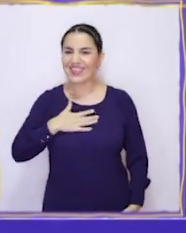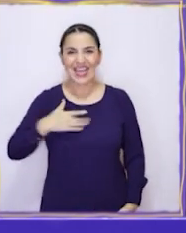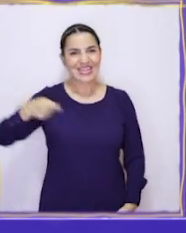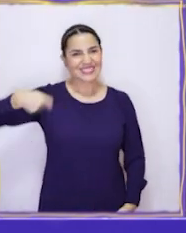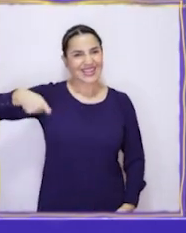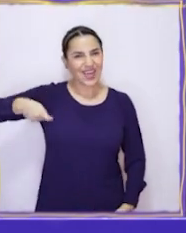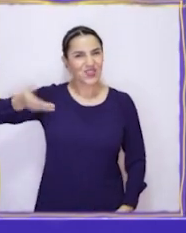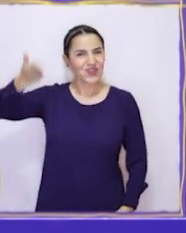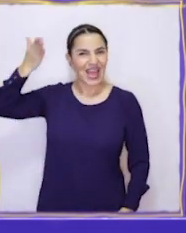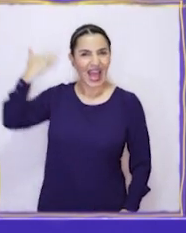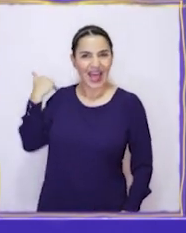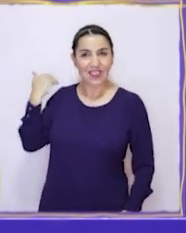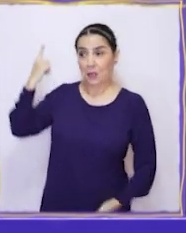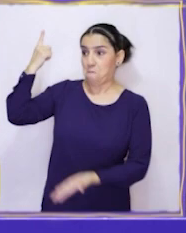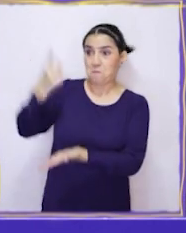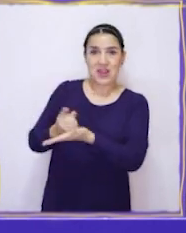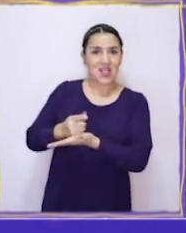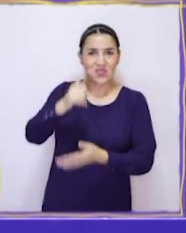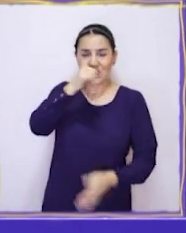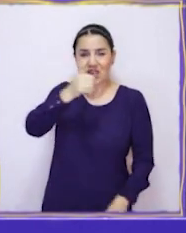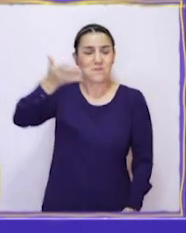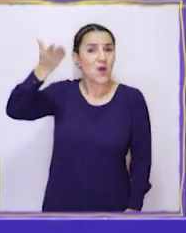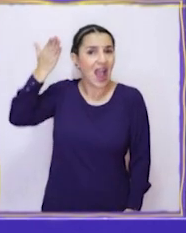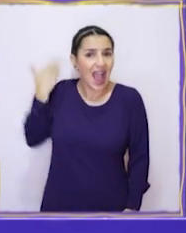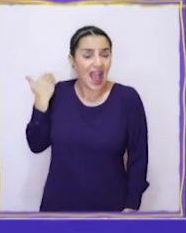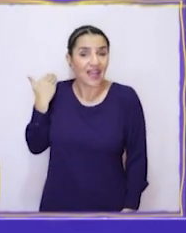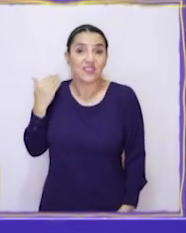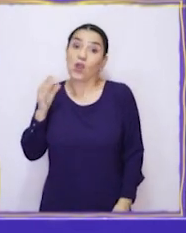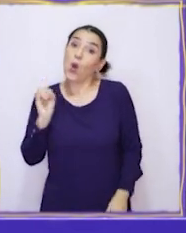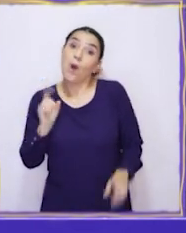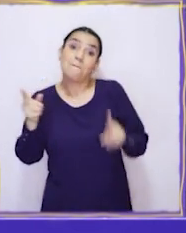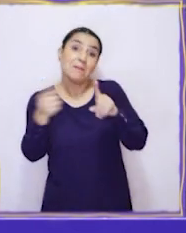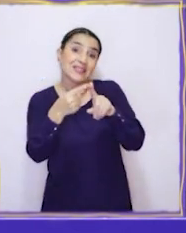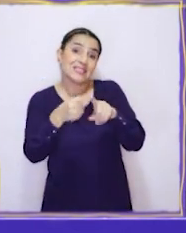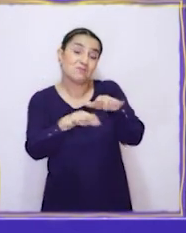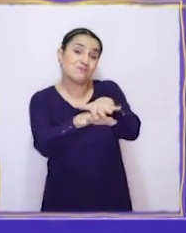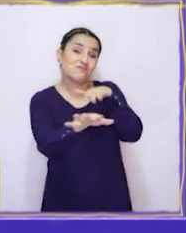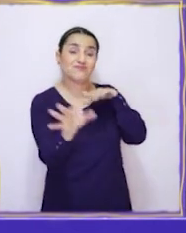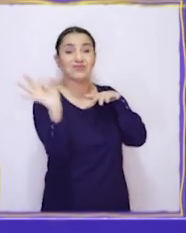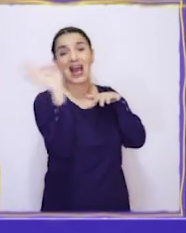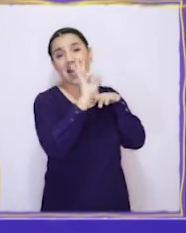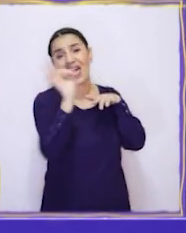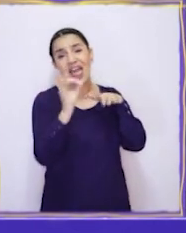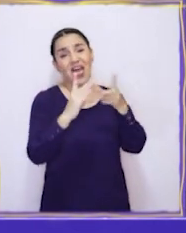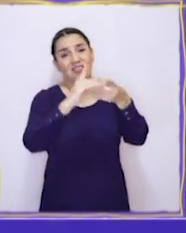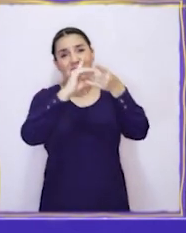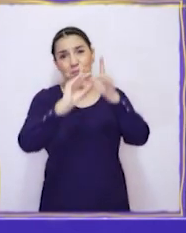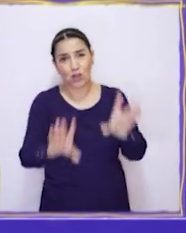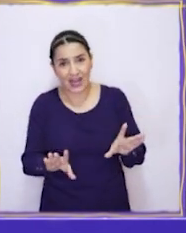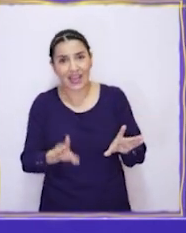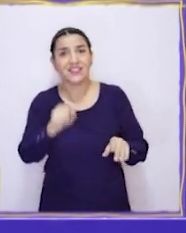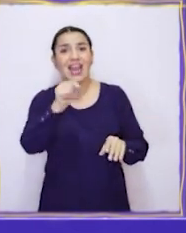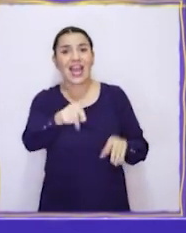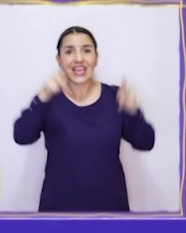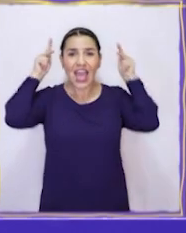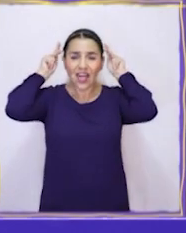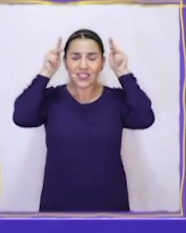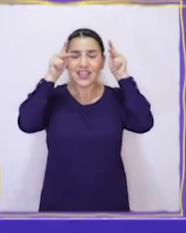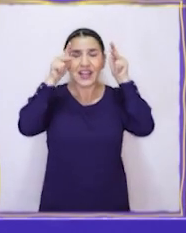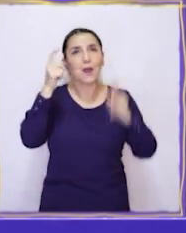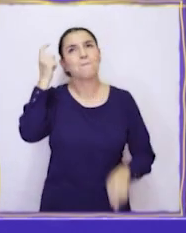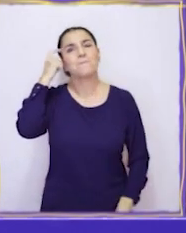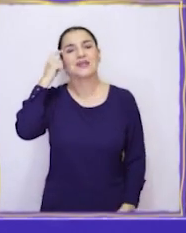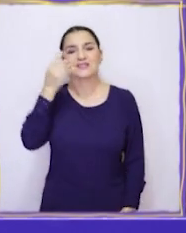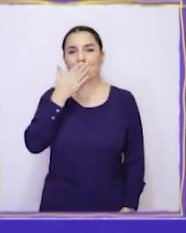senador o un emperador en esa época. O haber incluso participado en las asambleas democráticas en Atenas. Lo